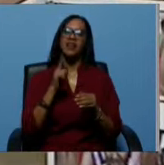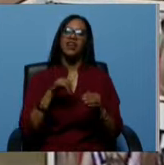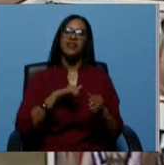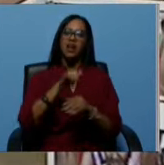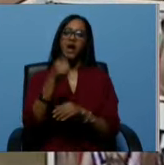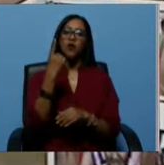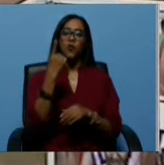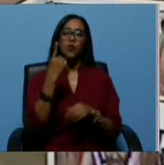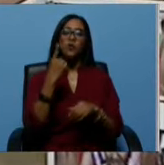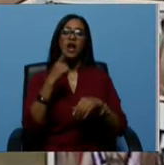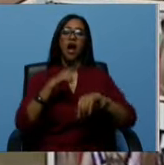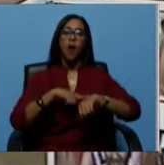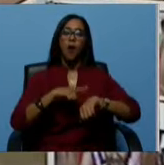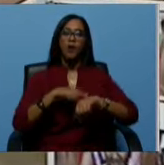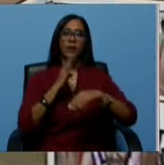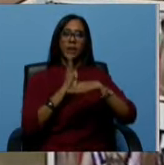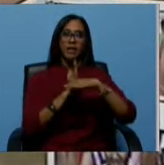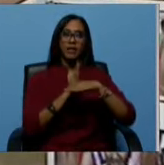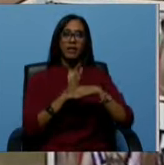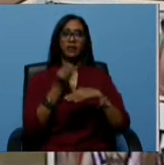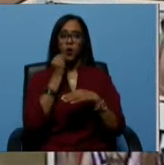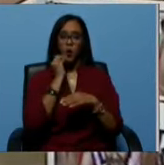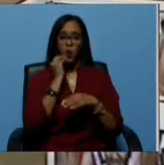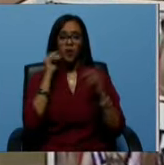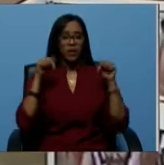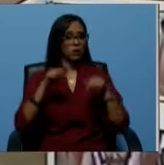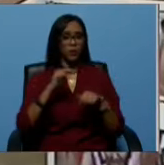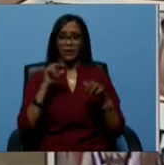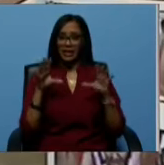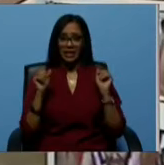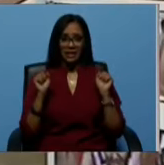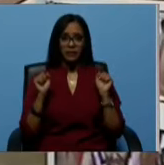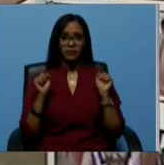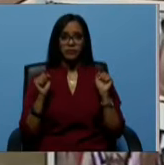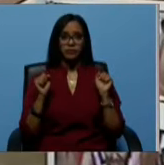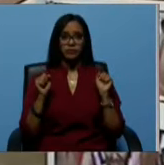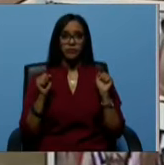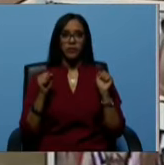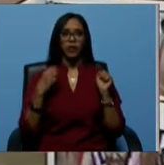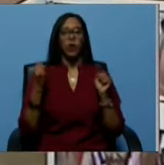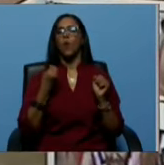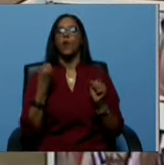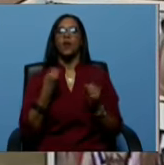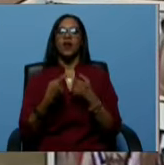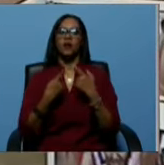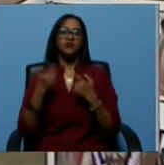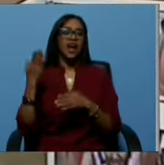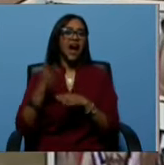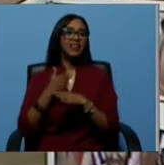media. Eso es lo que los jóvenes de hoy no entienden, cómo eran las cosas antes.